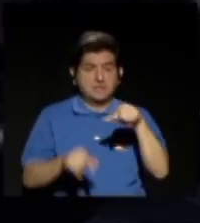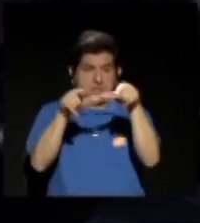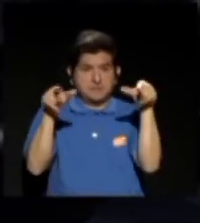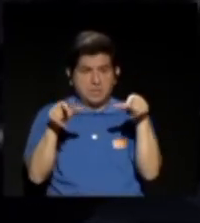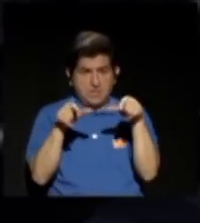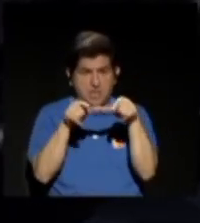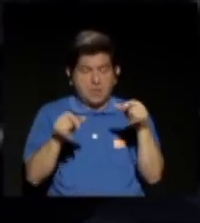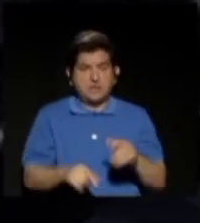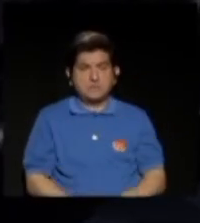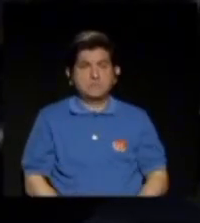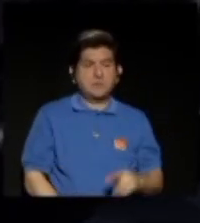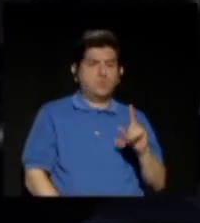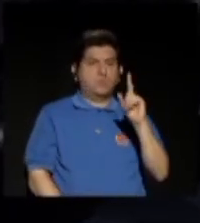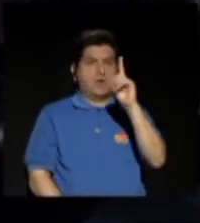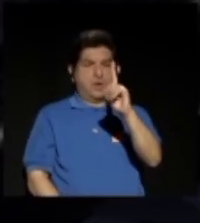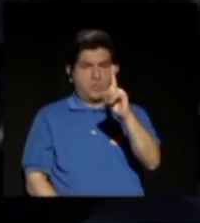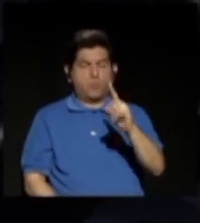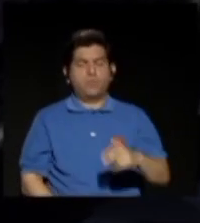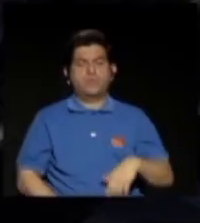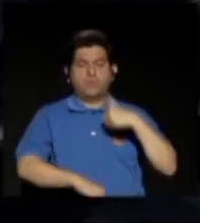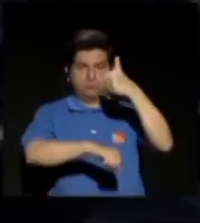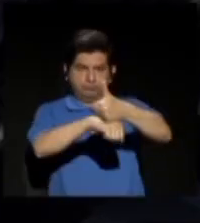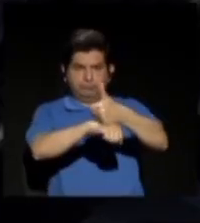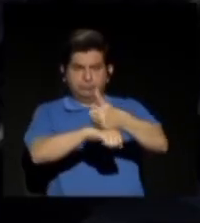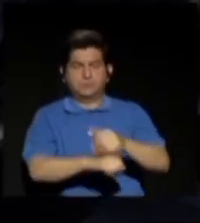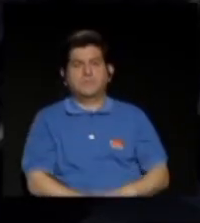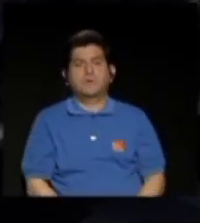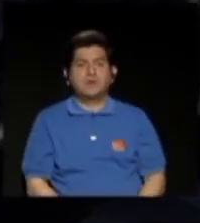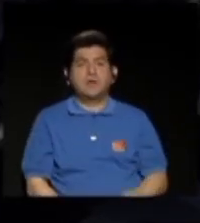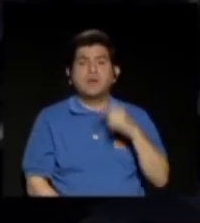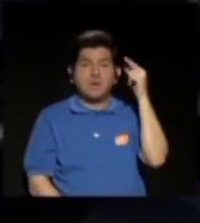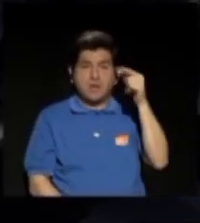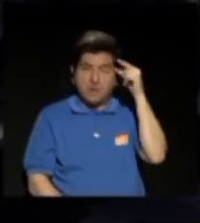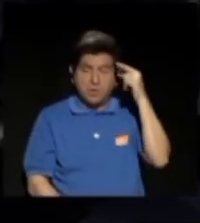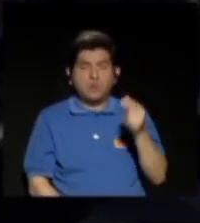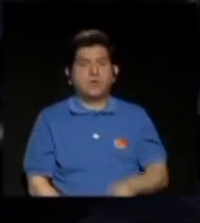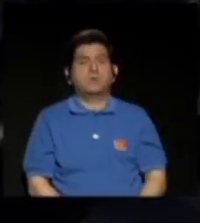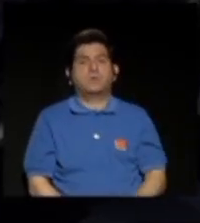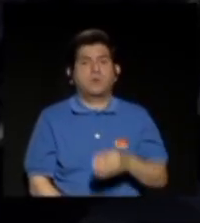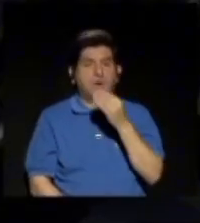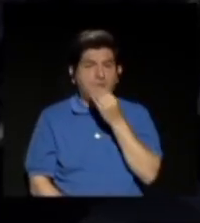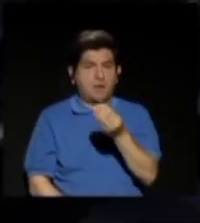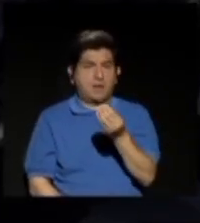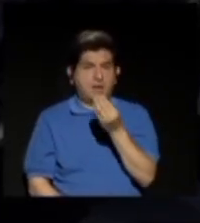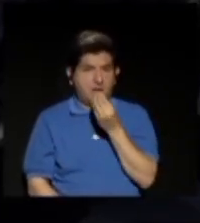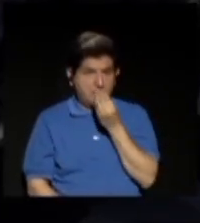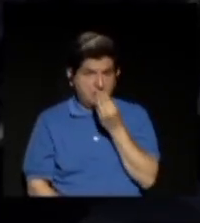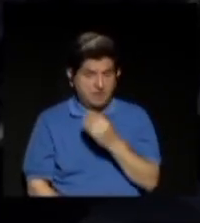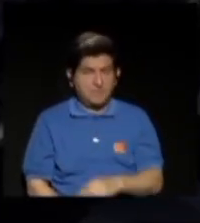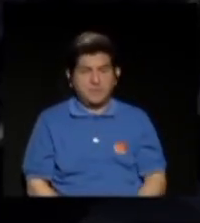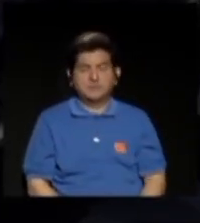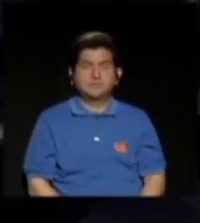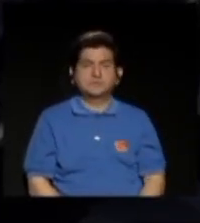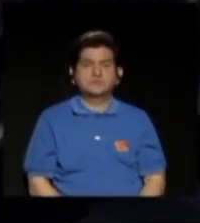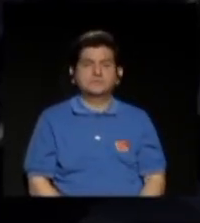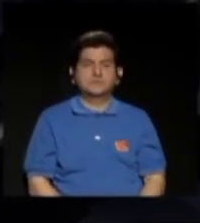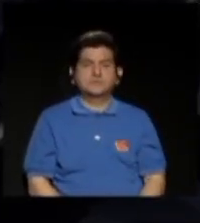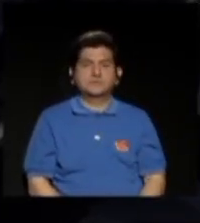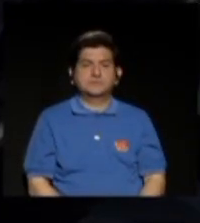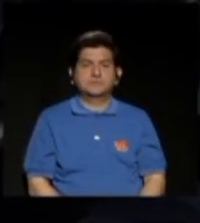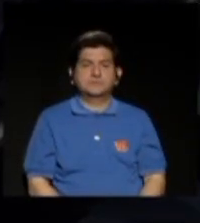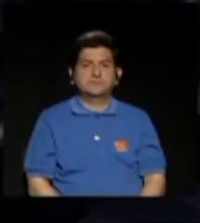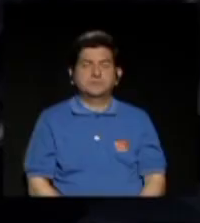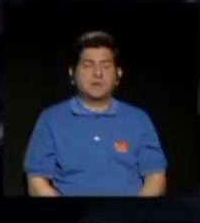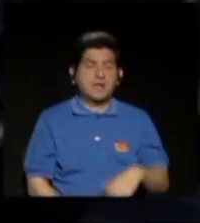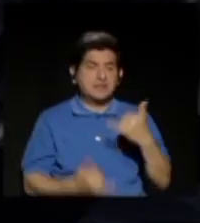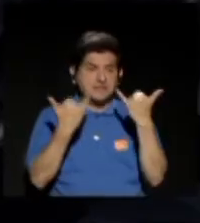posición de número 1 y uno de ellos, por supuesto, es alimentos, la categoría de alimentos que